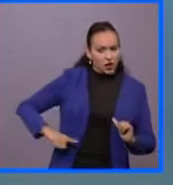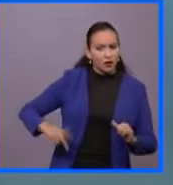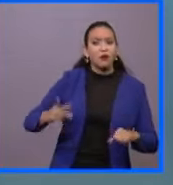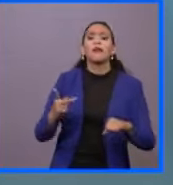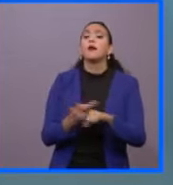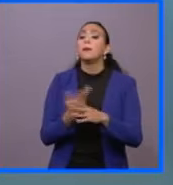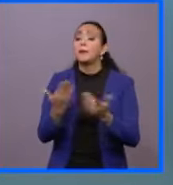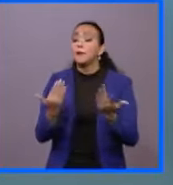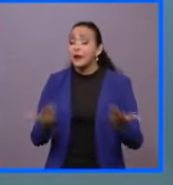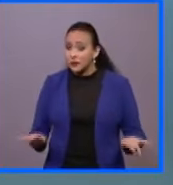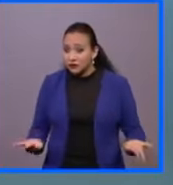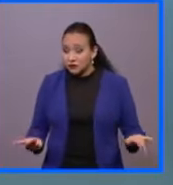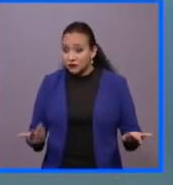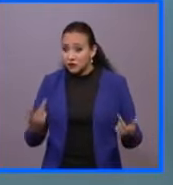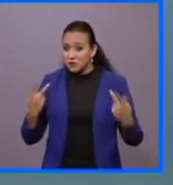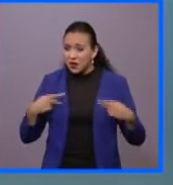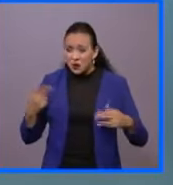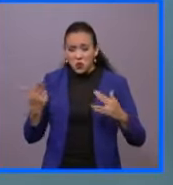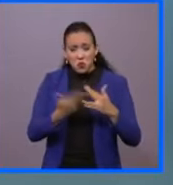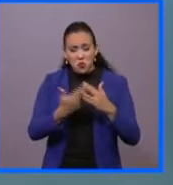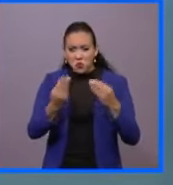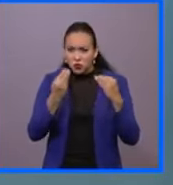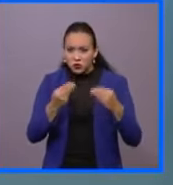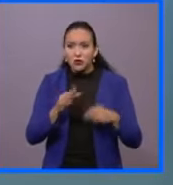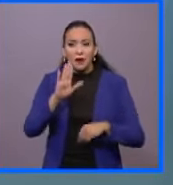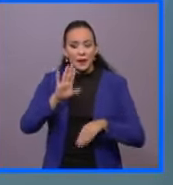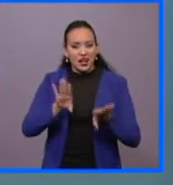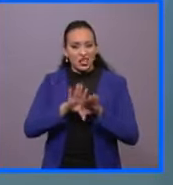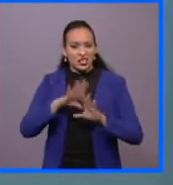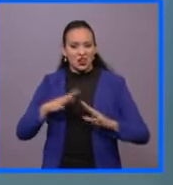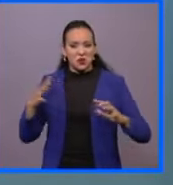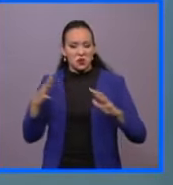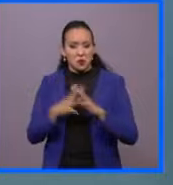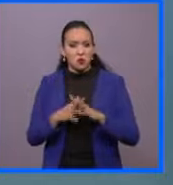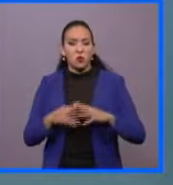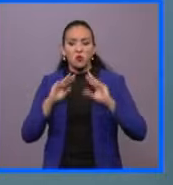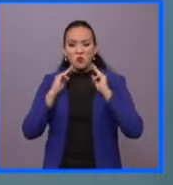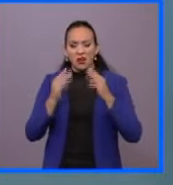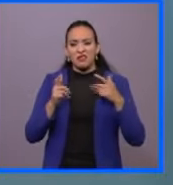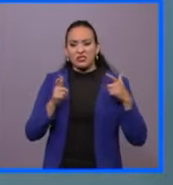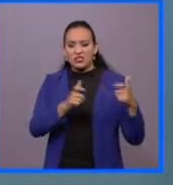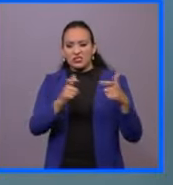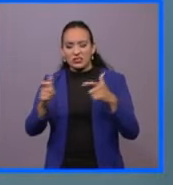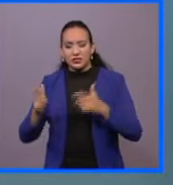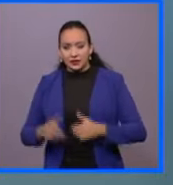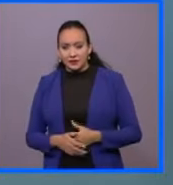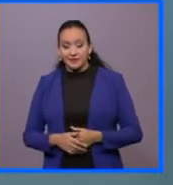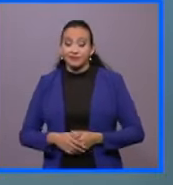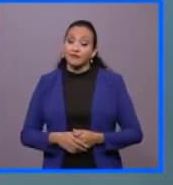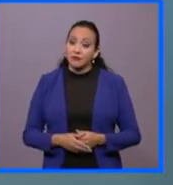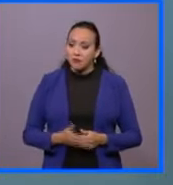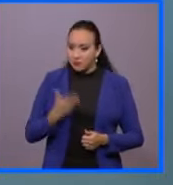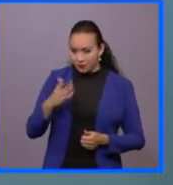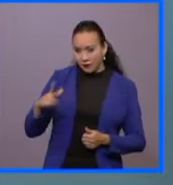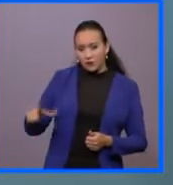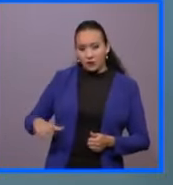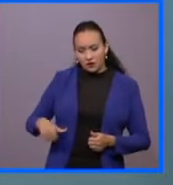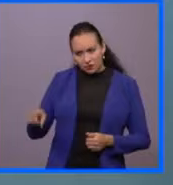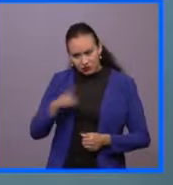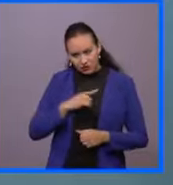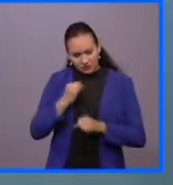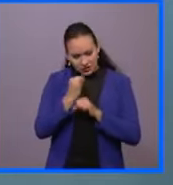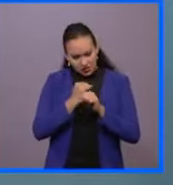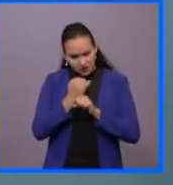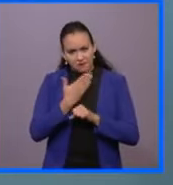esclarecer los hechos, que fueron caracterizados como un enfrentamiento entre grupos armados. Exhortó a las autoridades a garantizar una